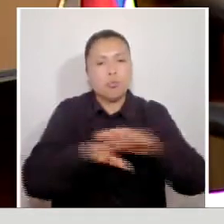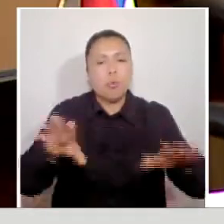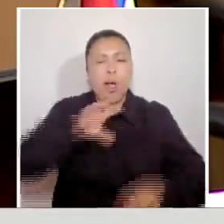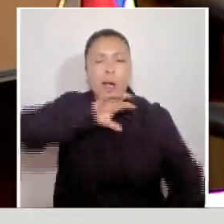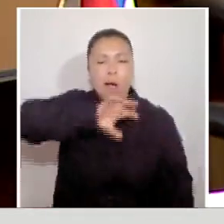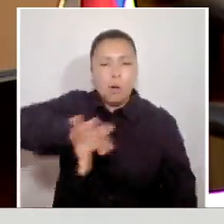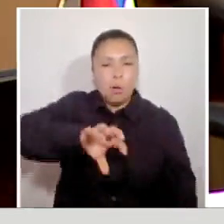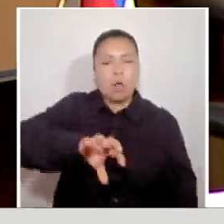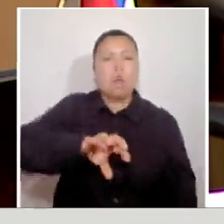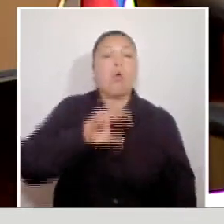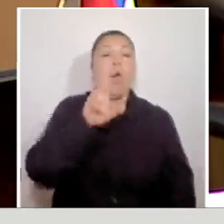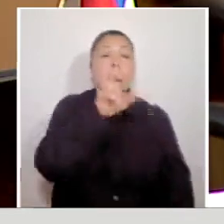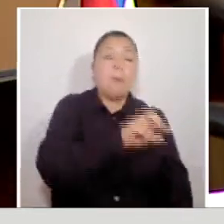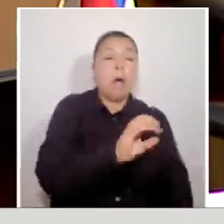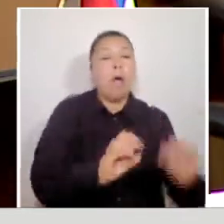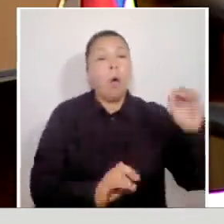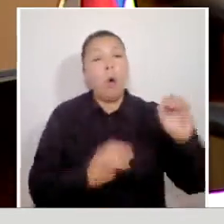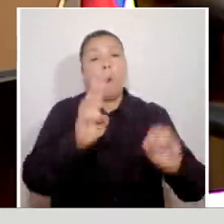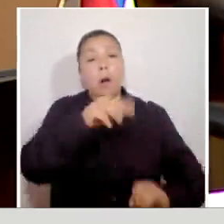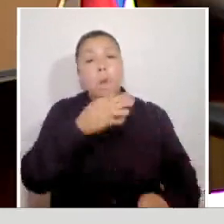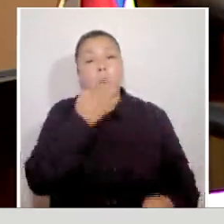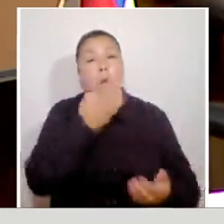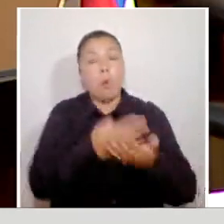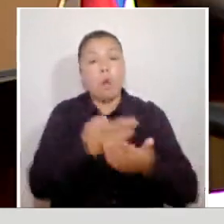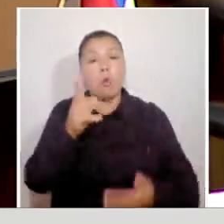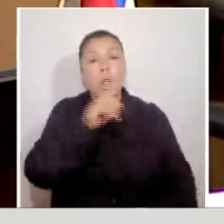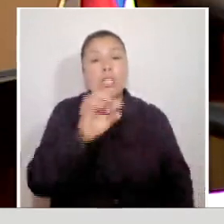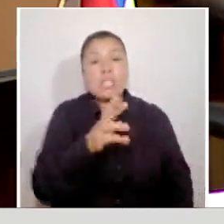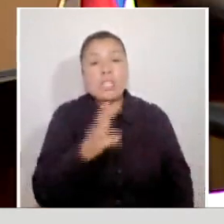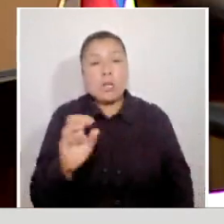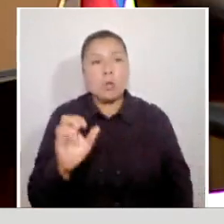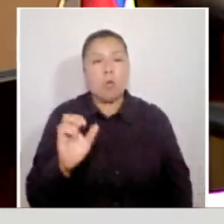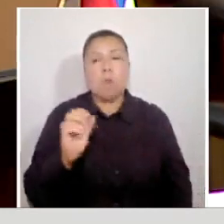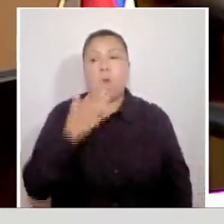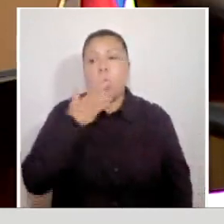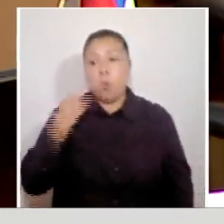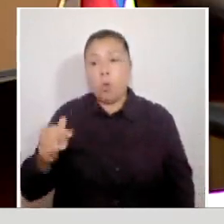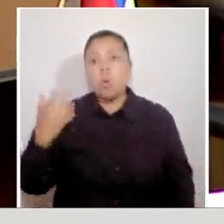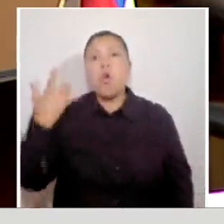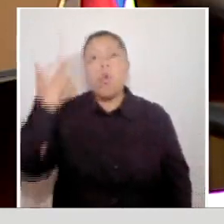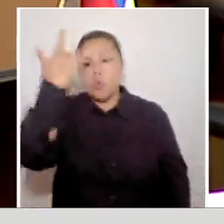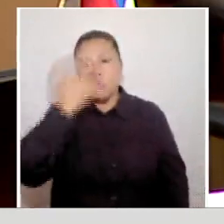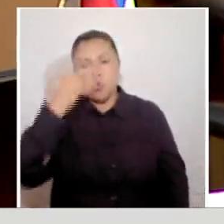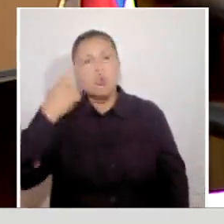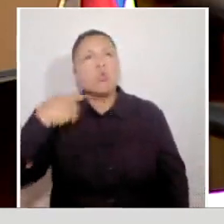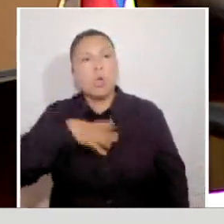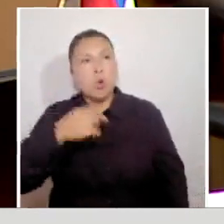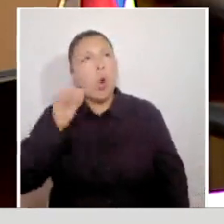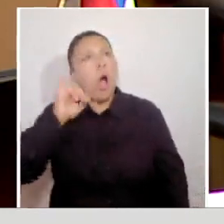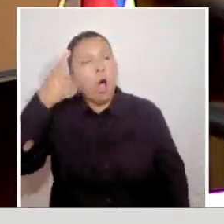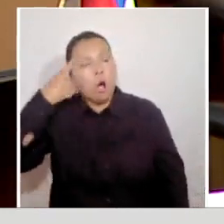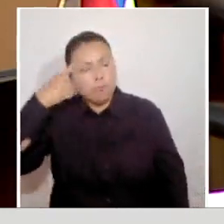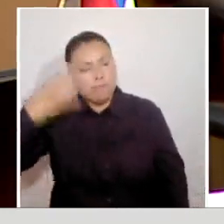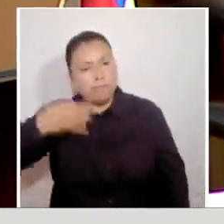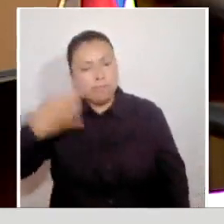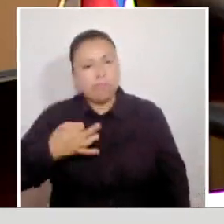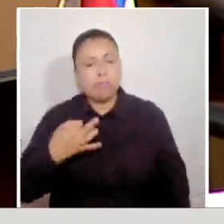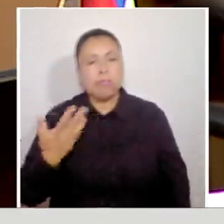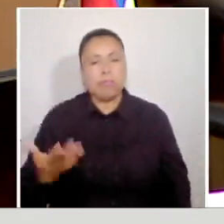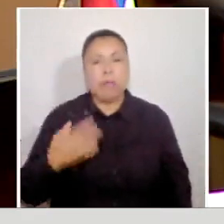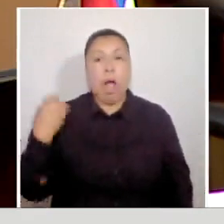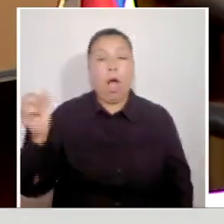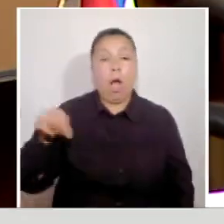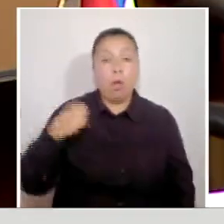sus padres cuando el síndrome se acaba instalando en el menor este acaba actuando de forma Autónoma y contribuye por su cuenta a la